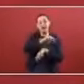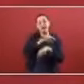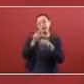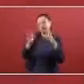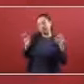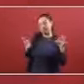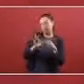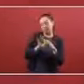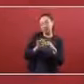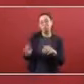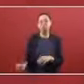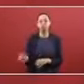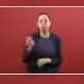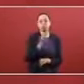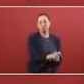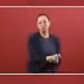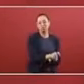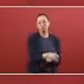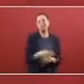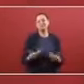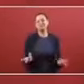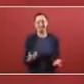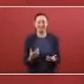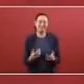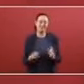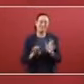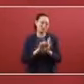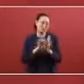ayer en el caso